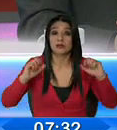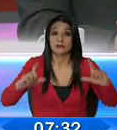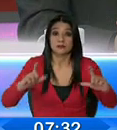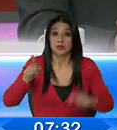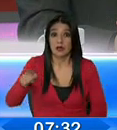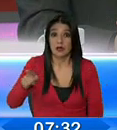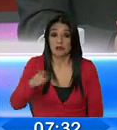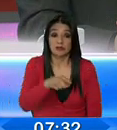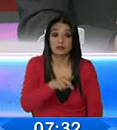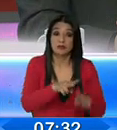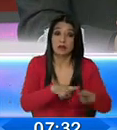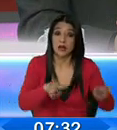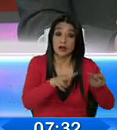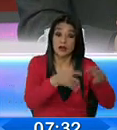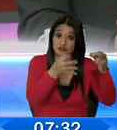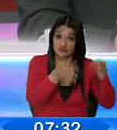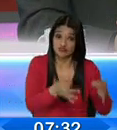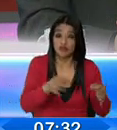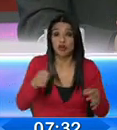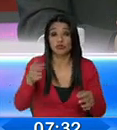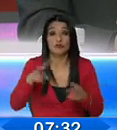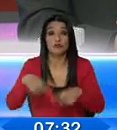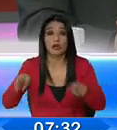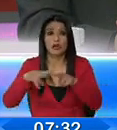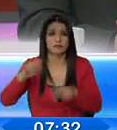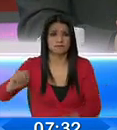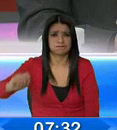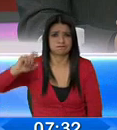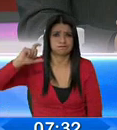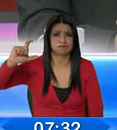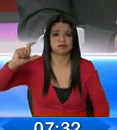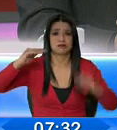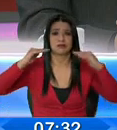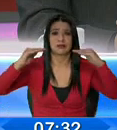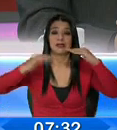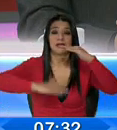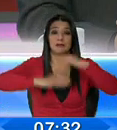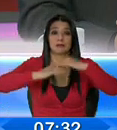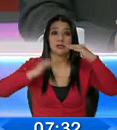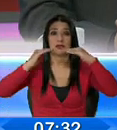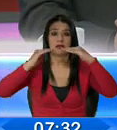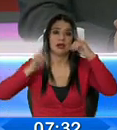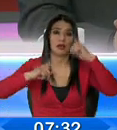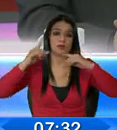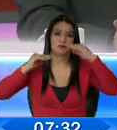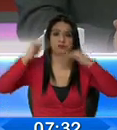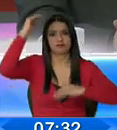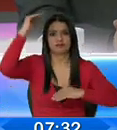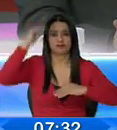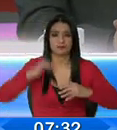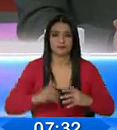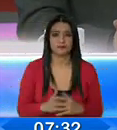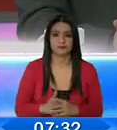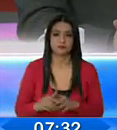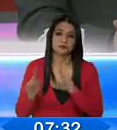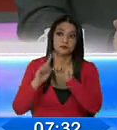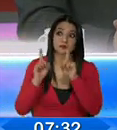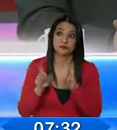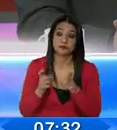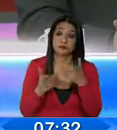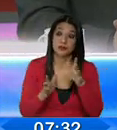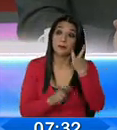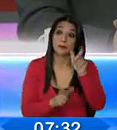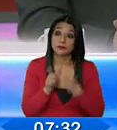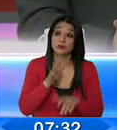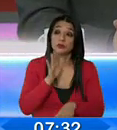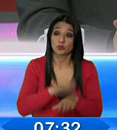esos precios se encuentran por sobre los límites de mercado. Señor Contralor, ¿y hay responsables? ¿Ya